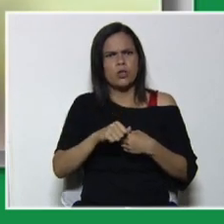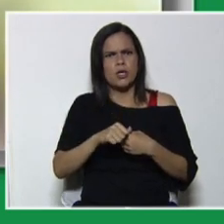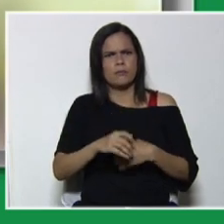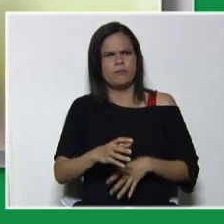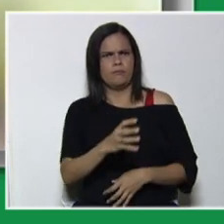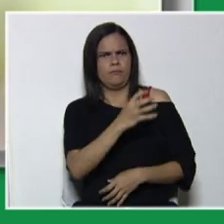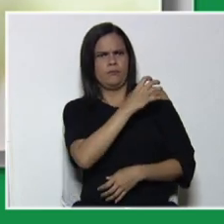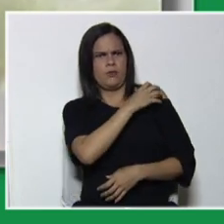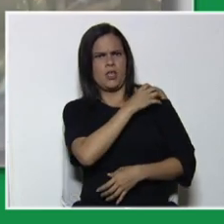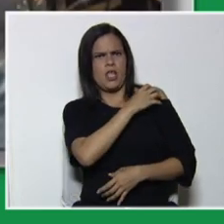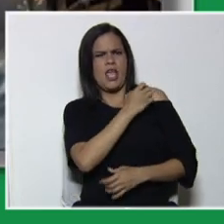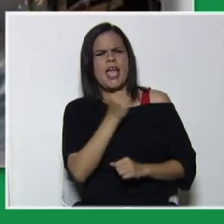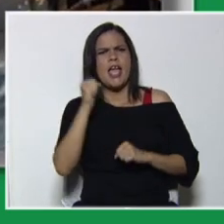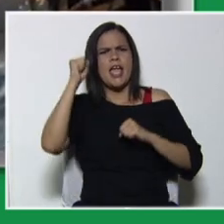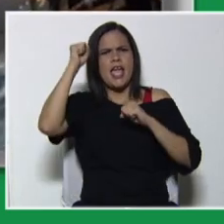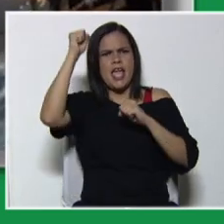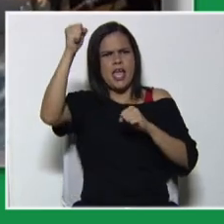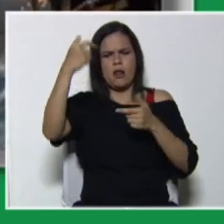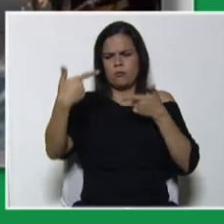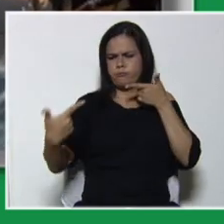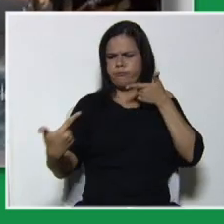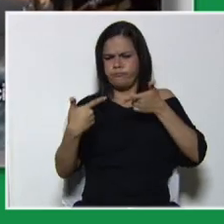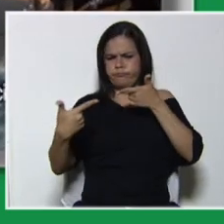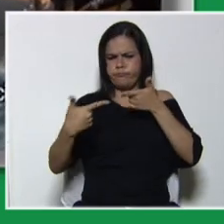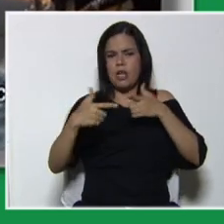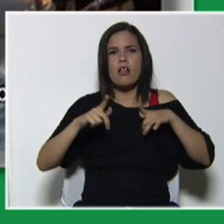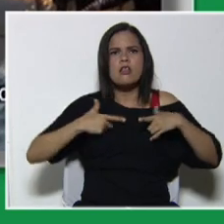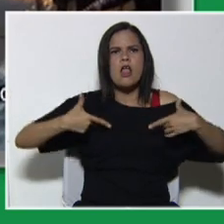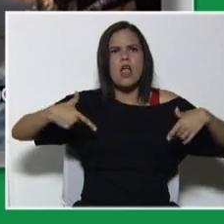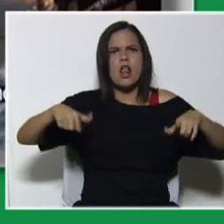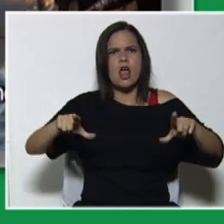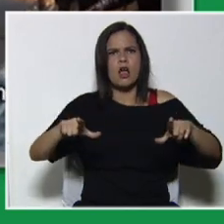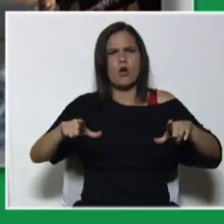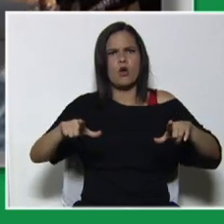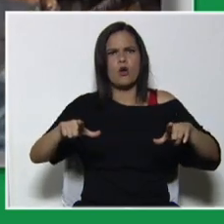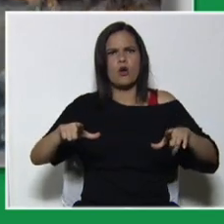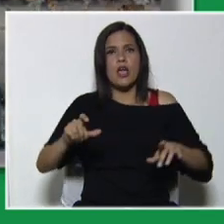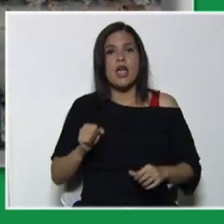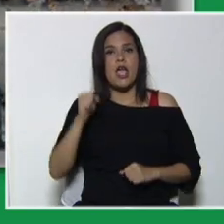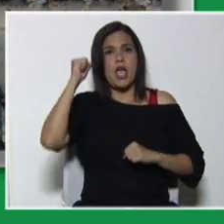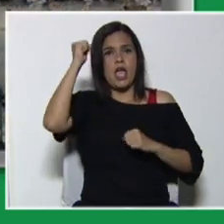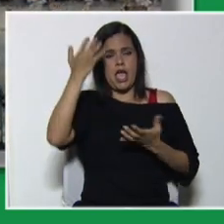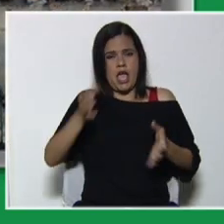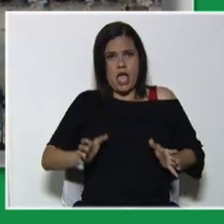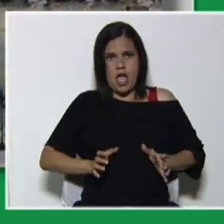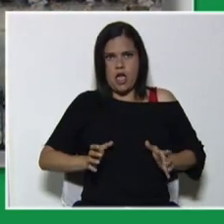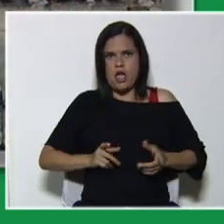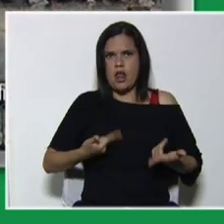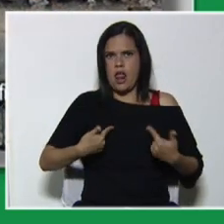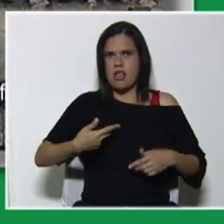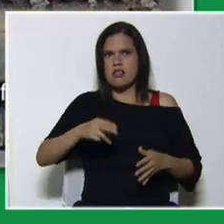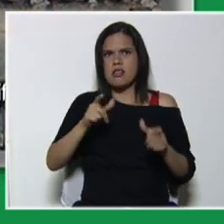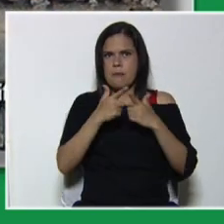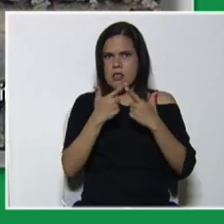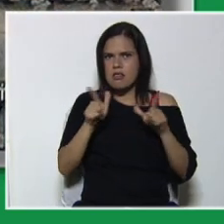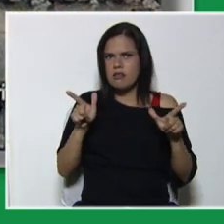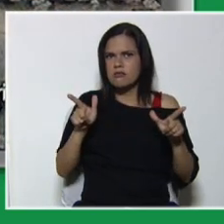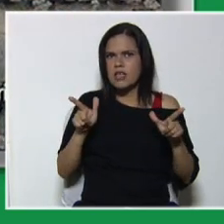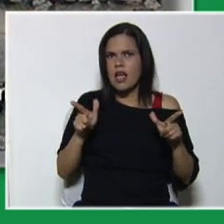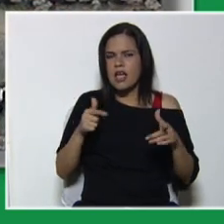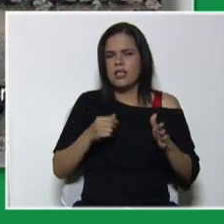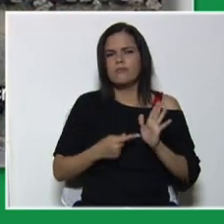navío y héroe de la batalla naval del lago, e insigne prócer de nuestra independencia, que nos legó su ejemplo de compromiso